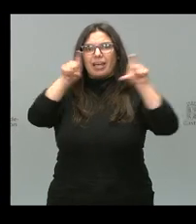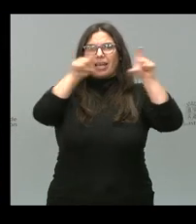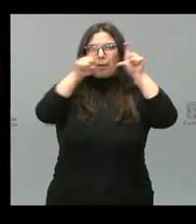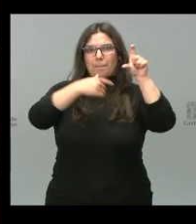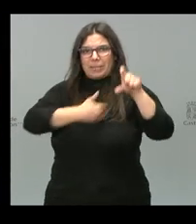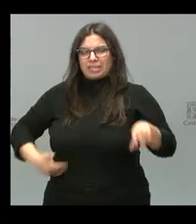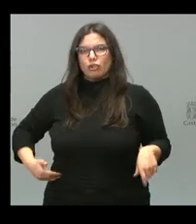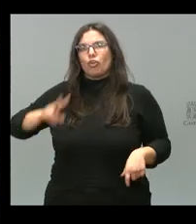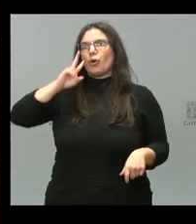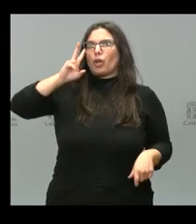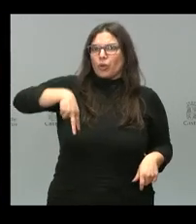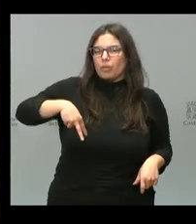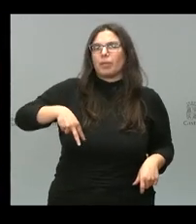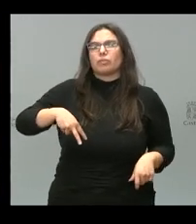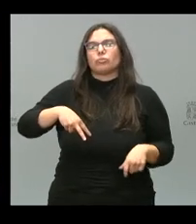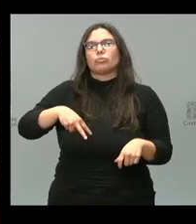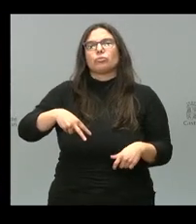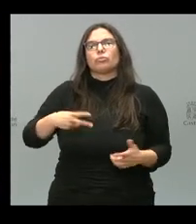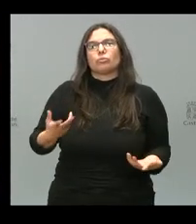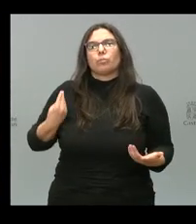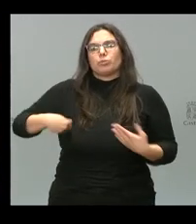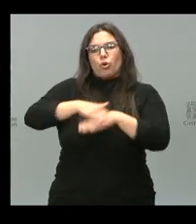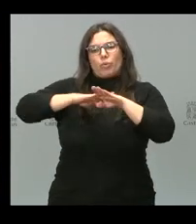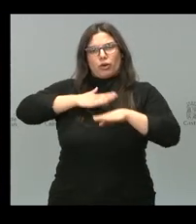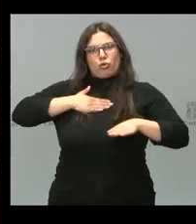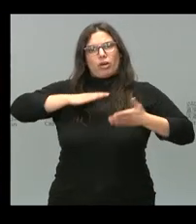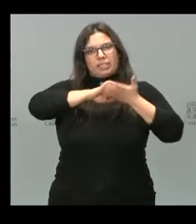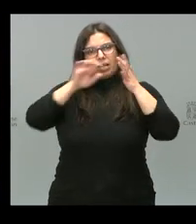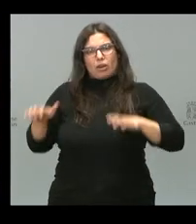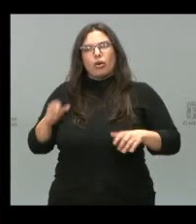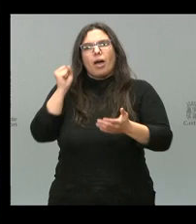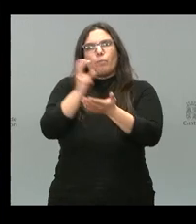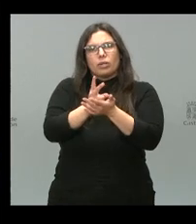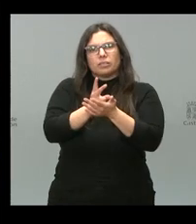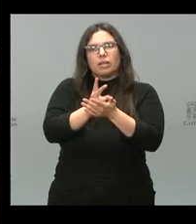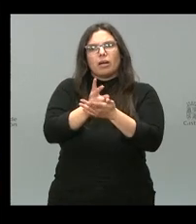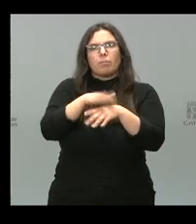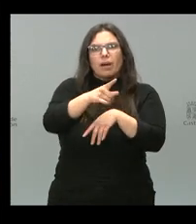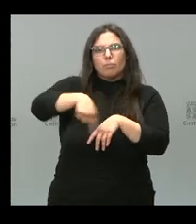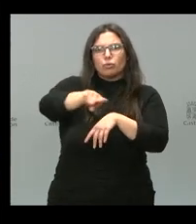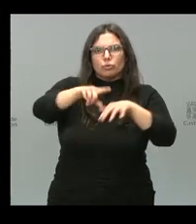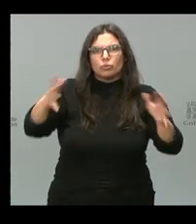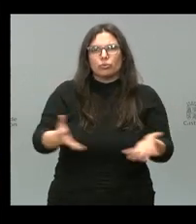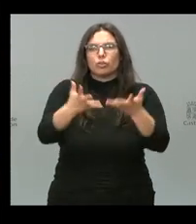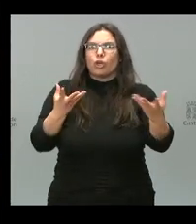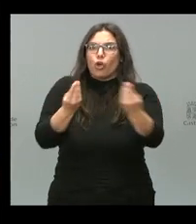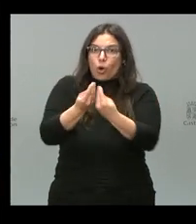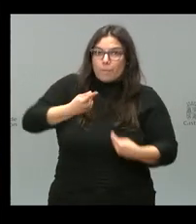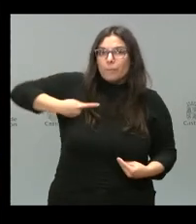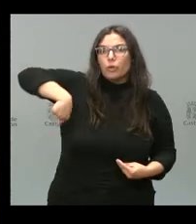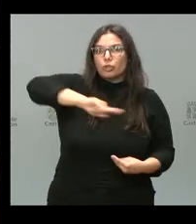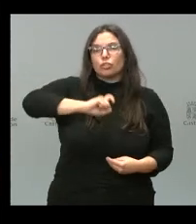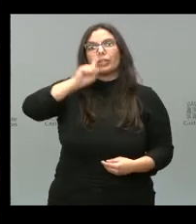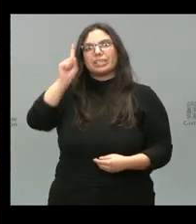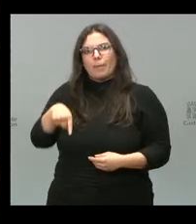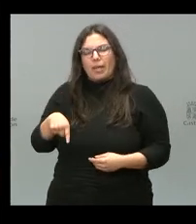el reconocimiento que hace el gobierno de Castilla y león por apostar por vosotros y junto a vosotros pero